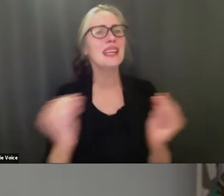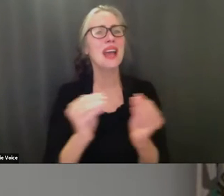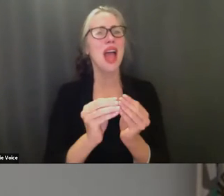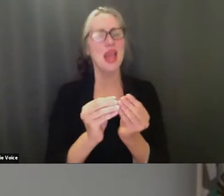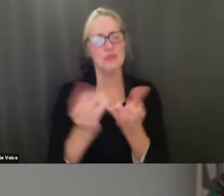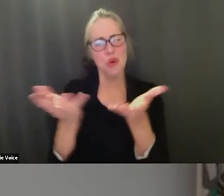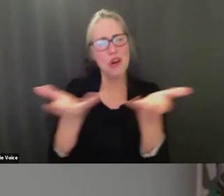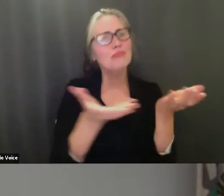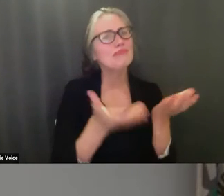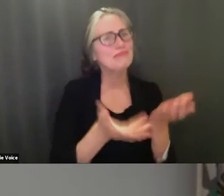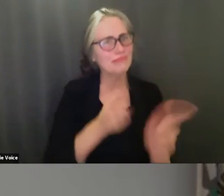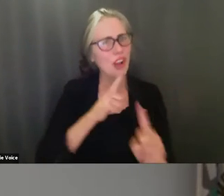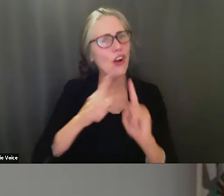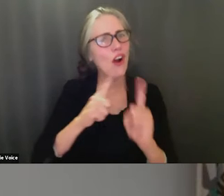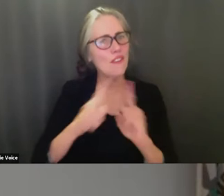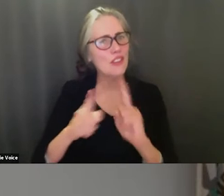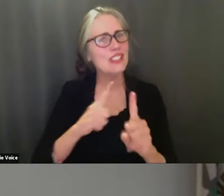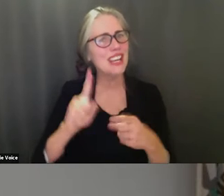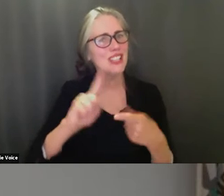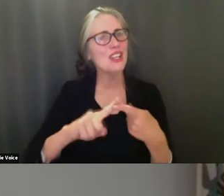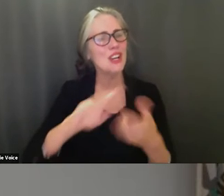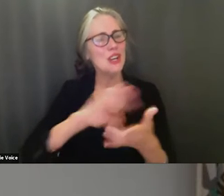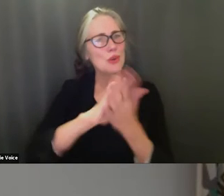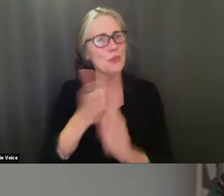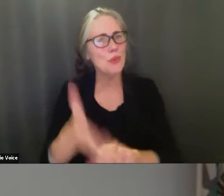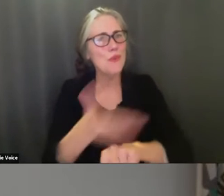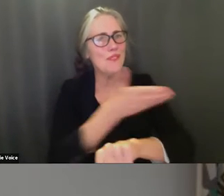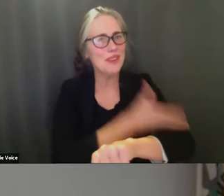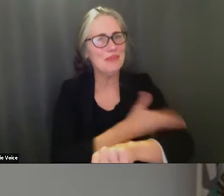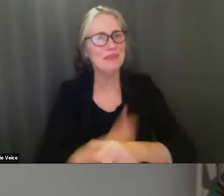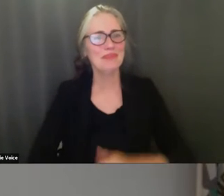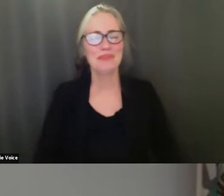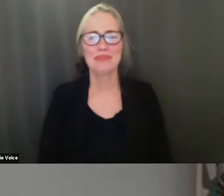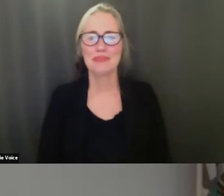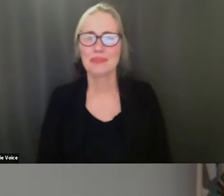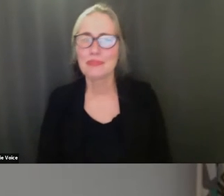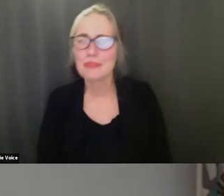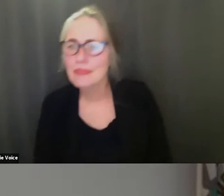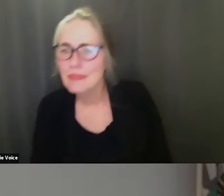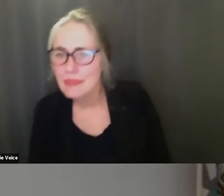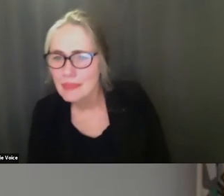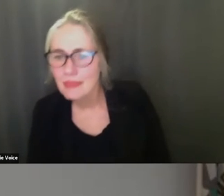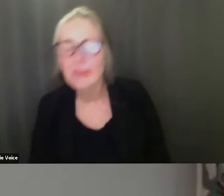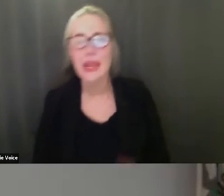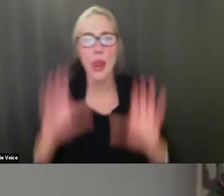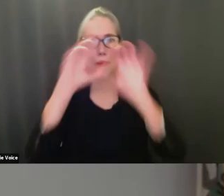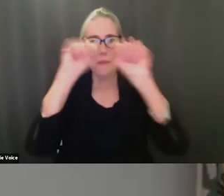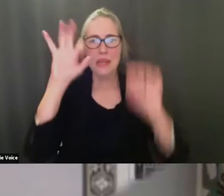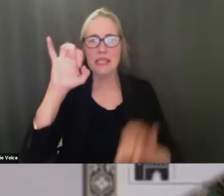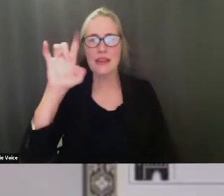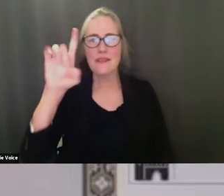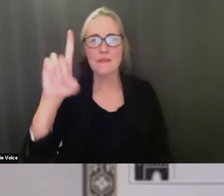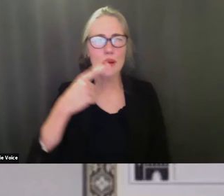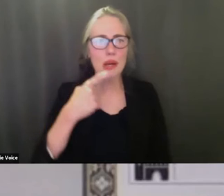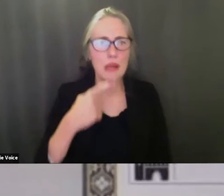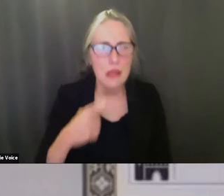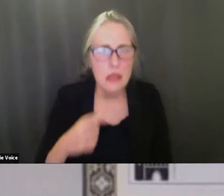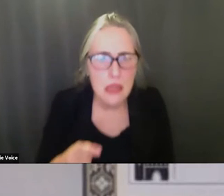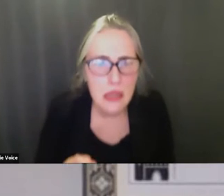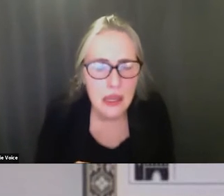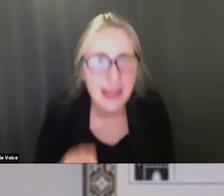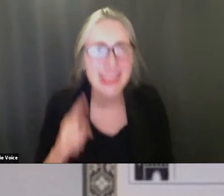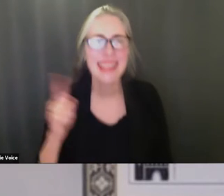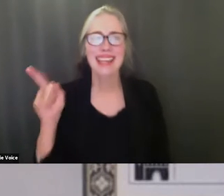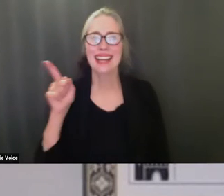conversaciones. Gracias. Gracias, señor Sims-Motton. Sí, gracias. Quisiera comenzar diciendo que